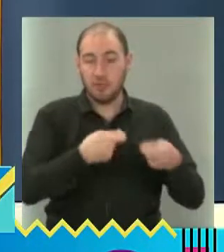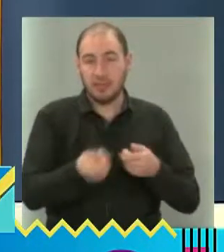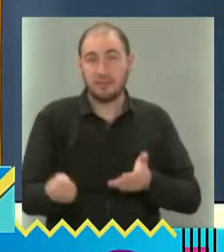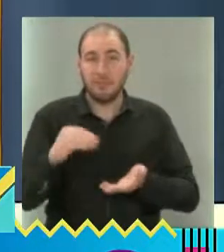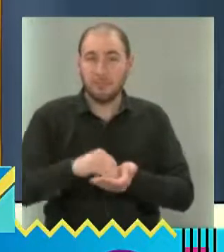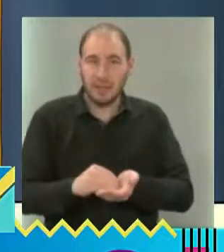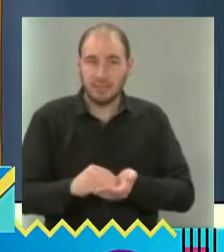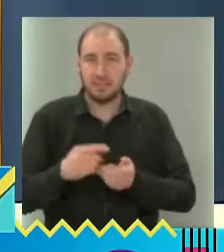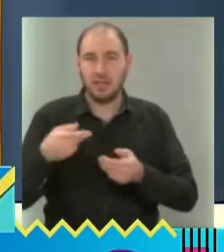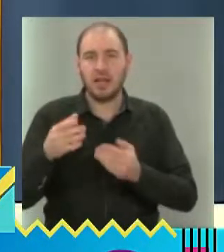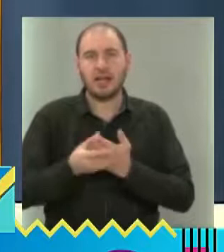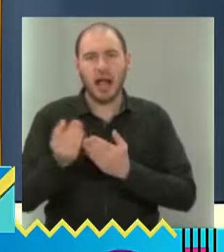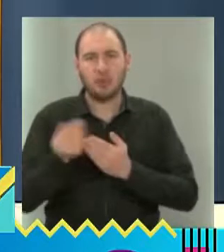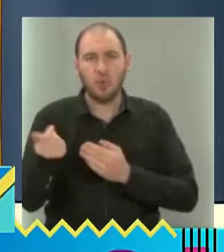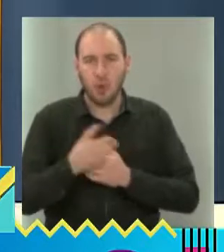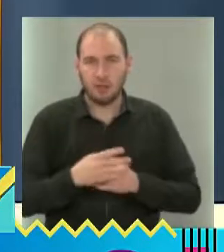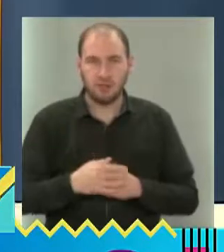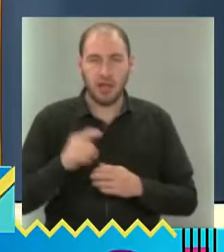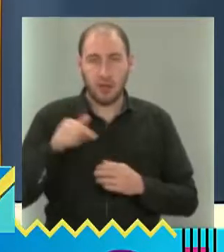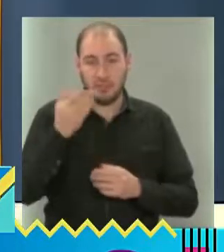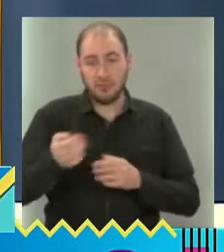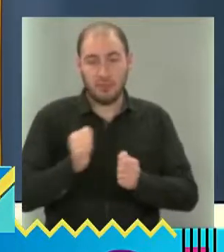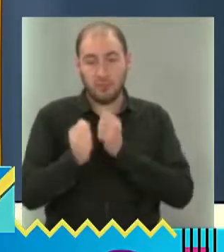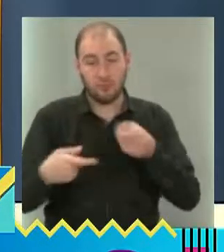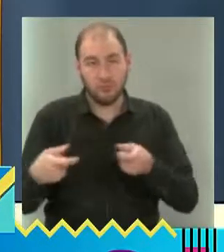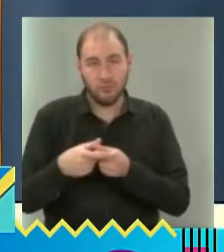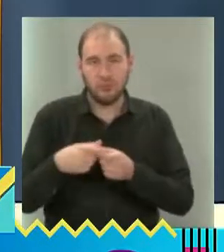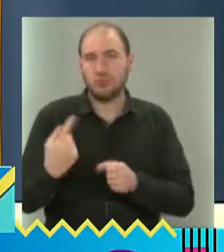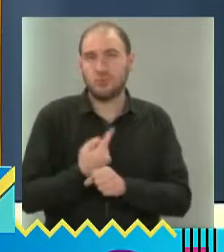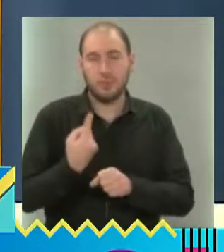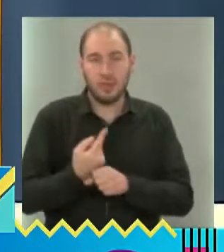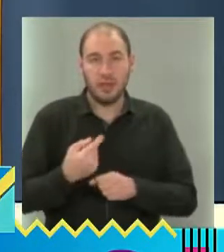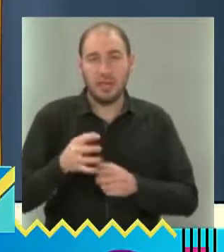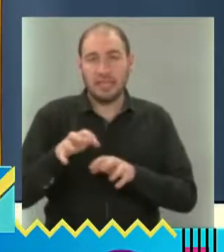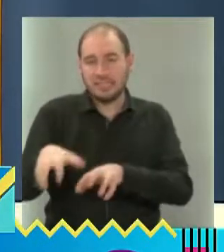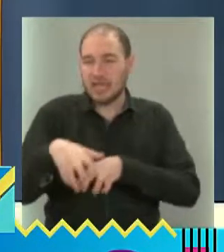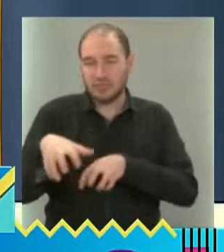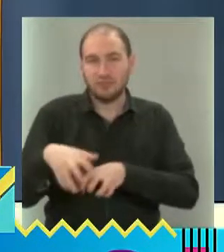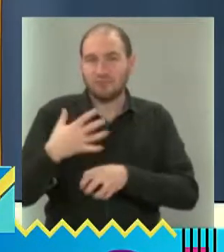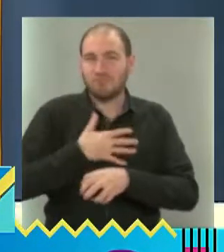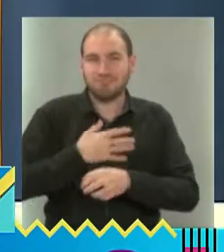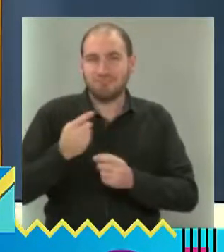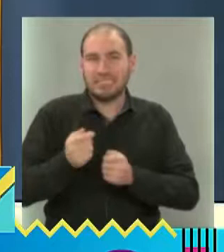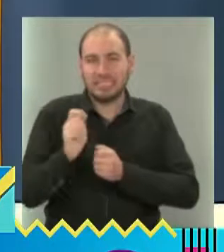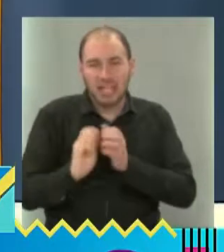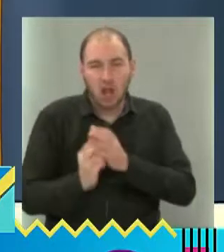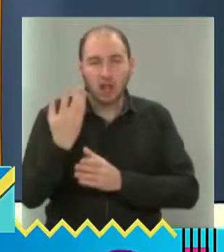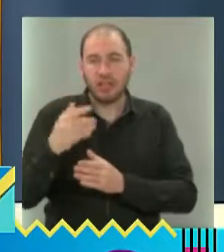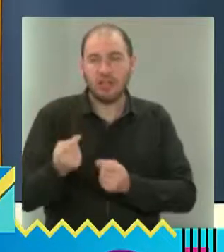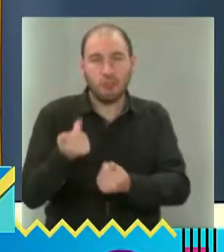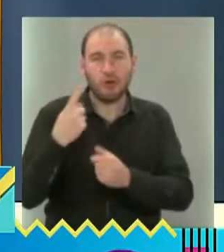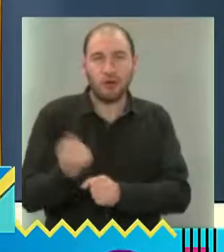también al nivel de costos. Hoy día un productor pequeño no puede tener su propio tractor, no puede adquirir la tecnología y